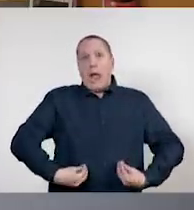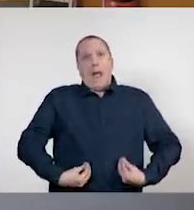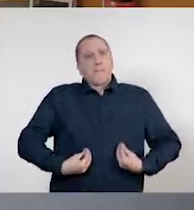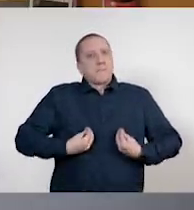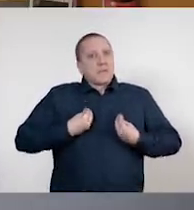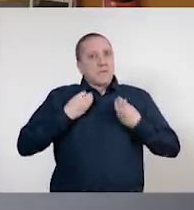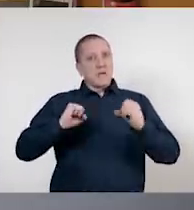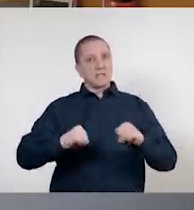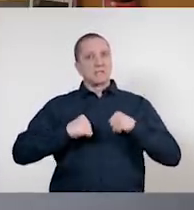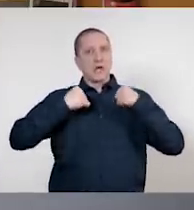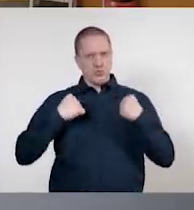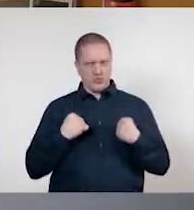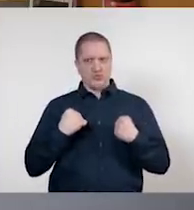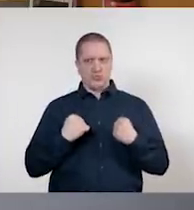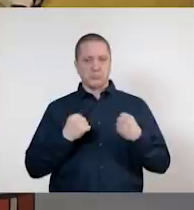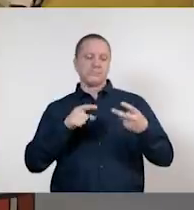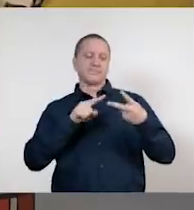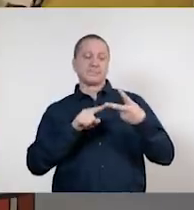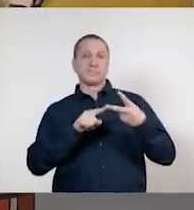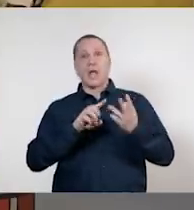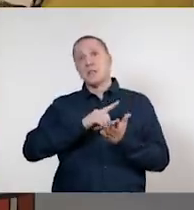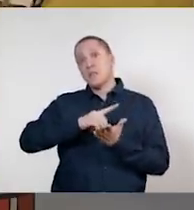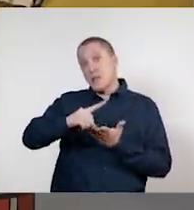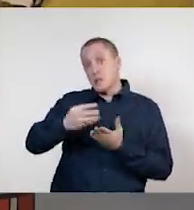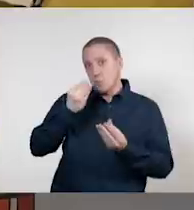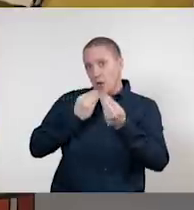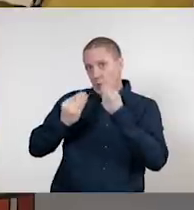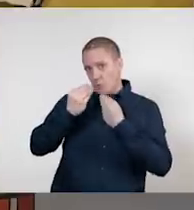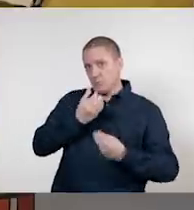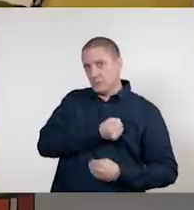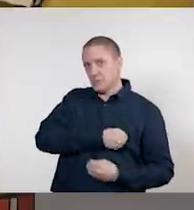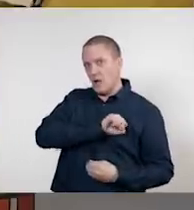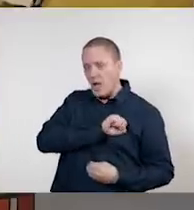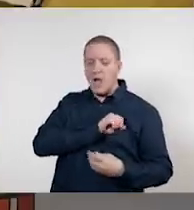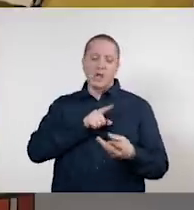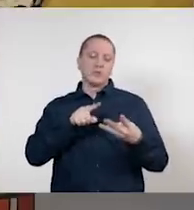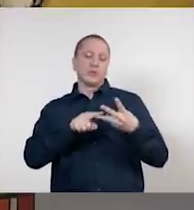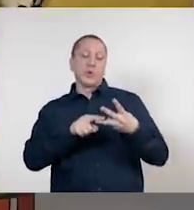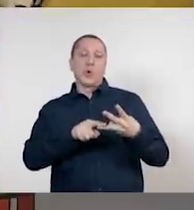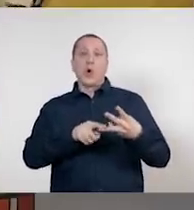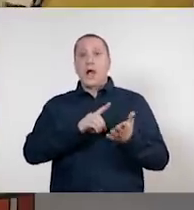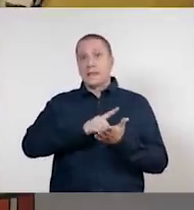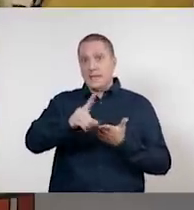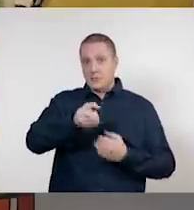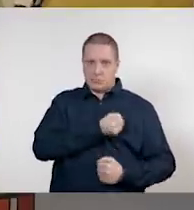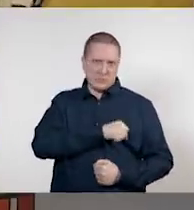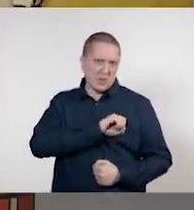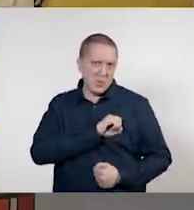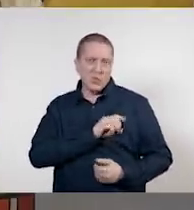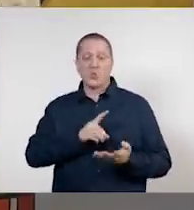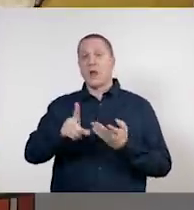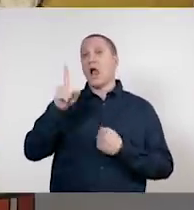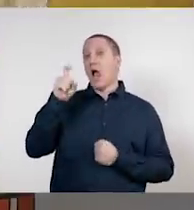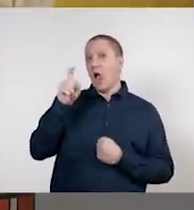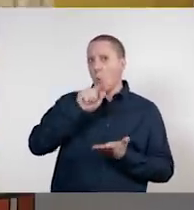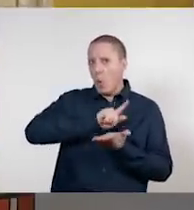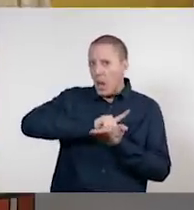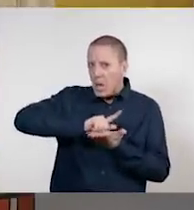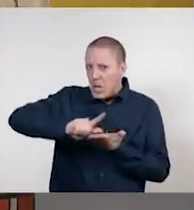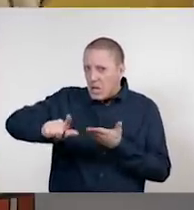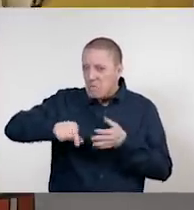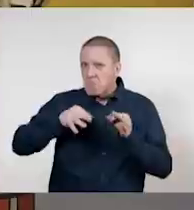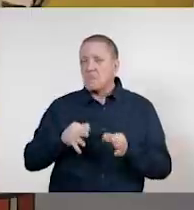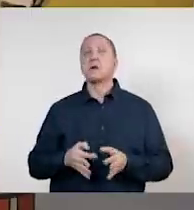Derecho a vivir seguro. Derecho a tener una alimentación saludable. Sí, derecho a la salud. Derecho a tener agua